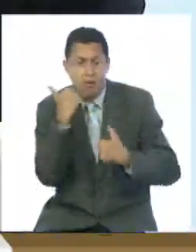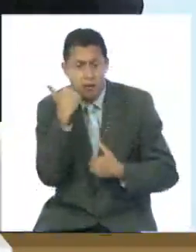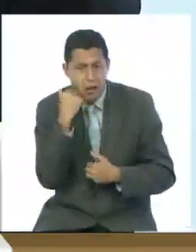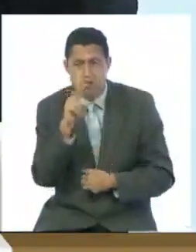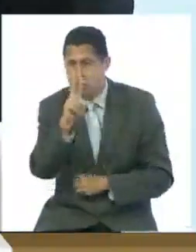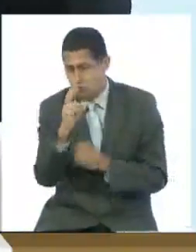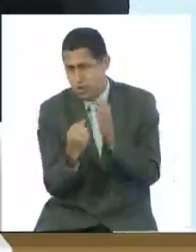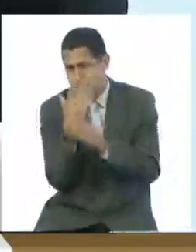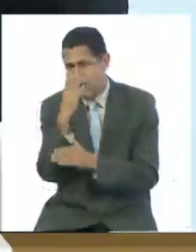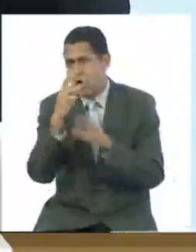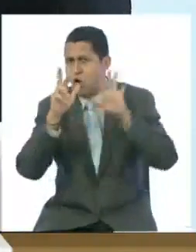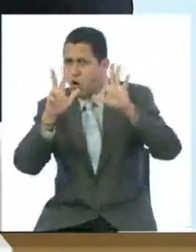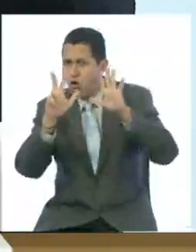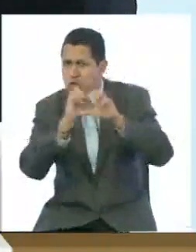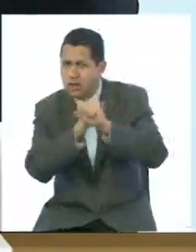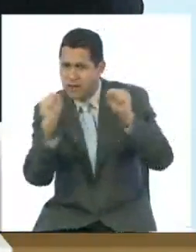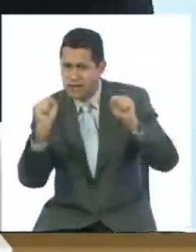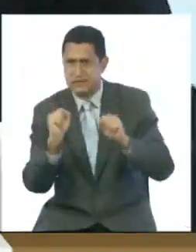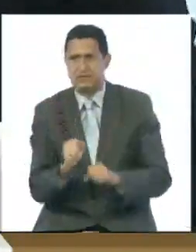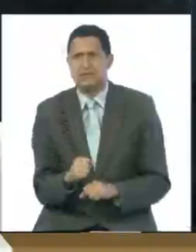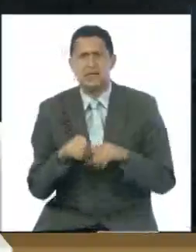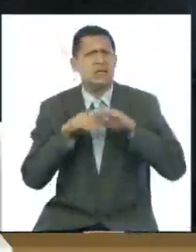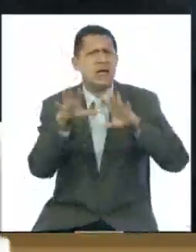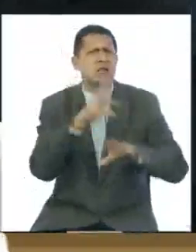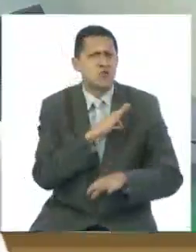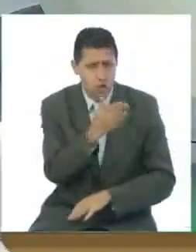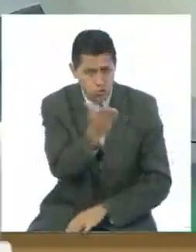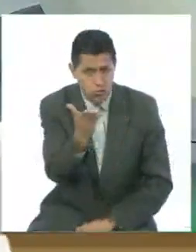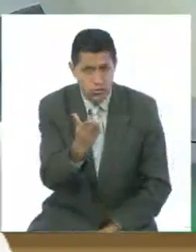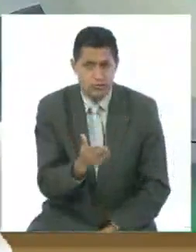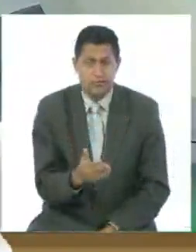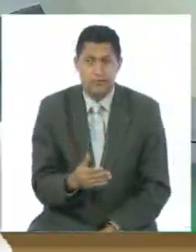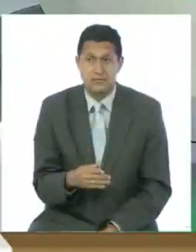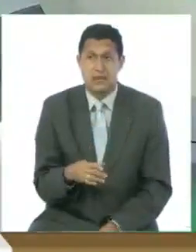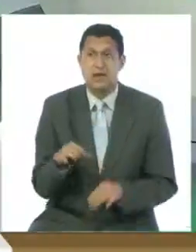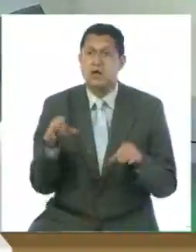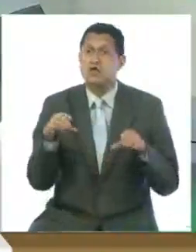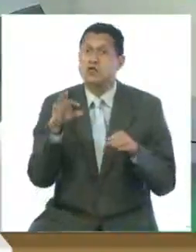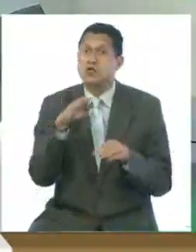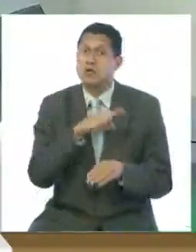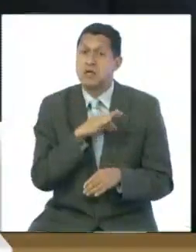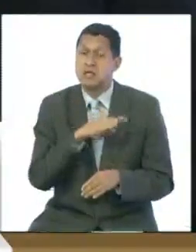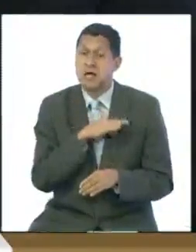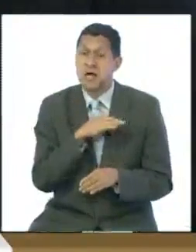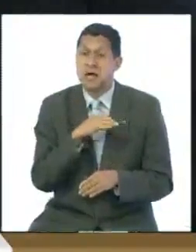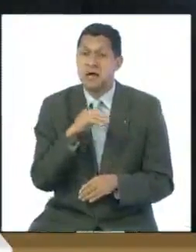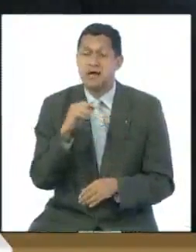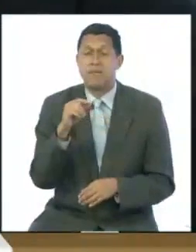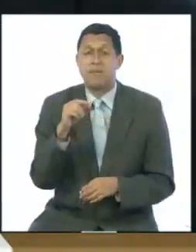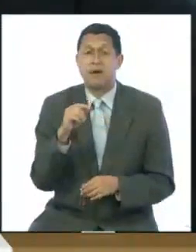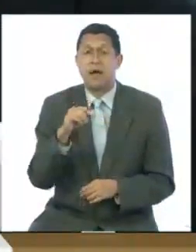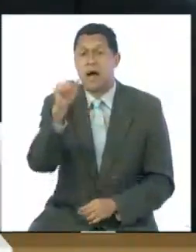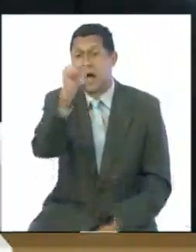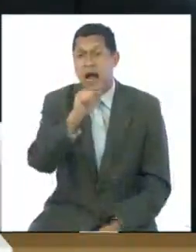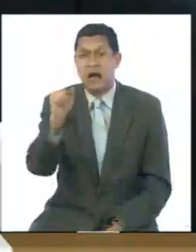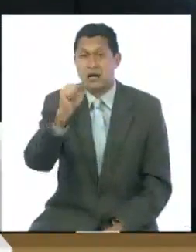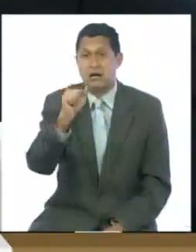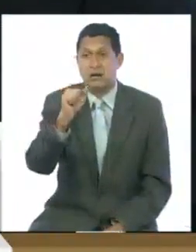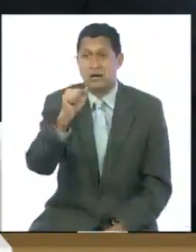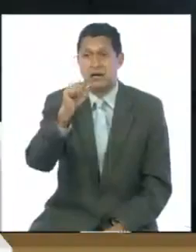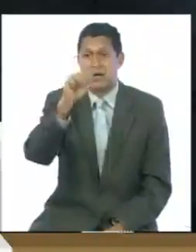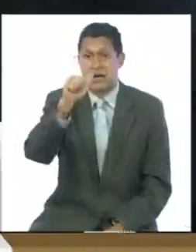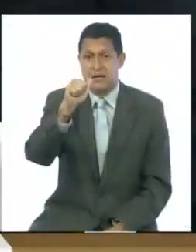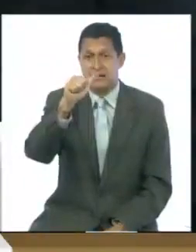día 2 de mayo a las 8 de la mañana muy bien las redes sociales actor para la sociedad venezolana de alergia e inmunología arroba es by